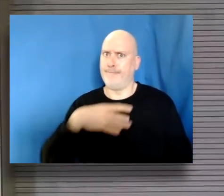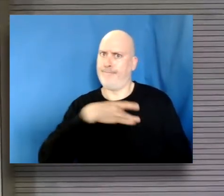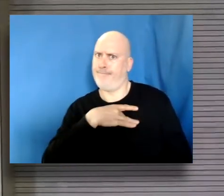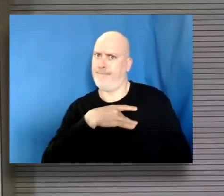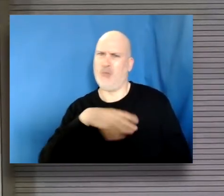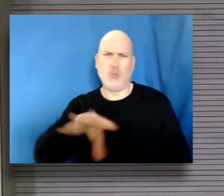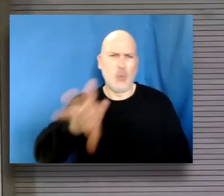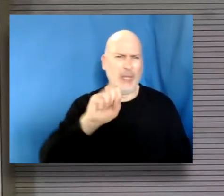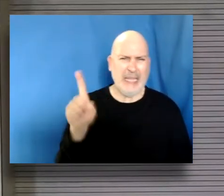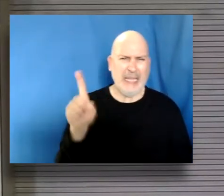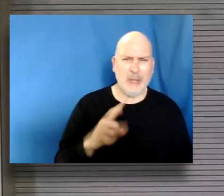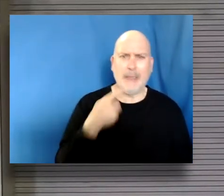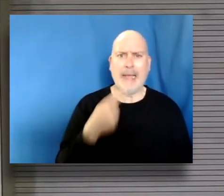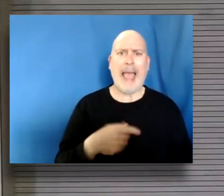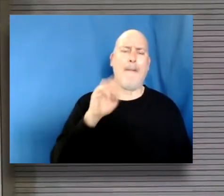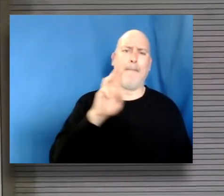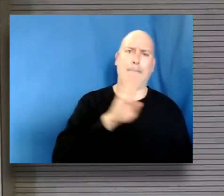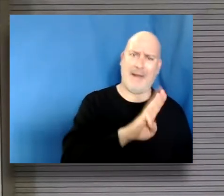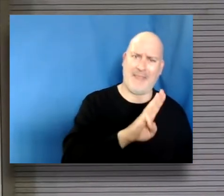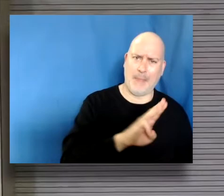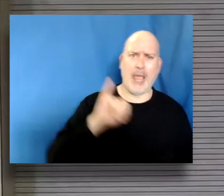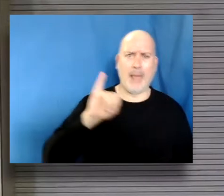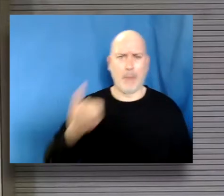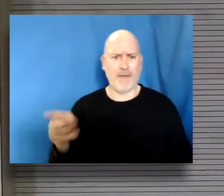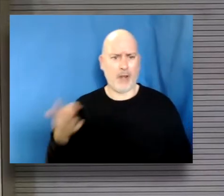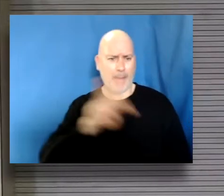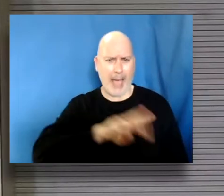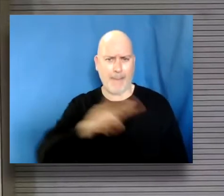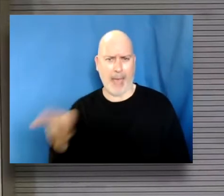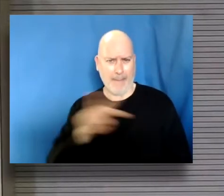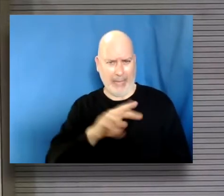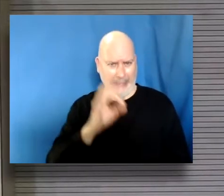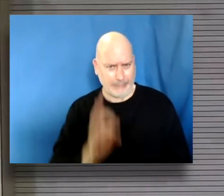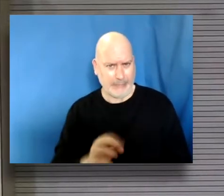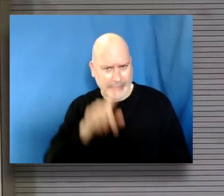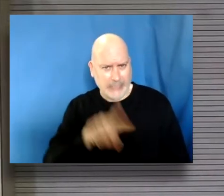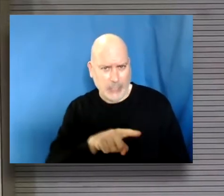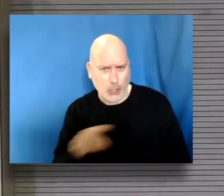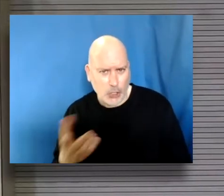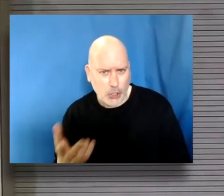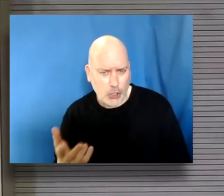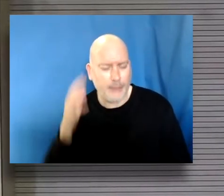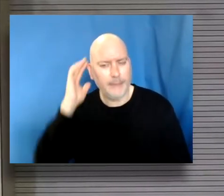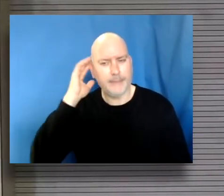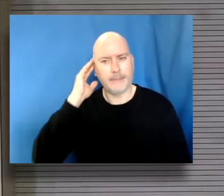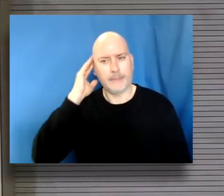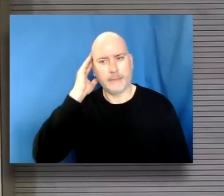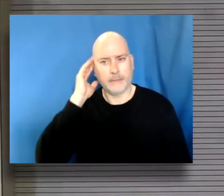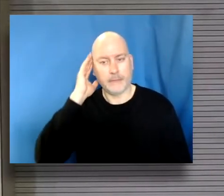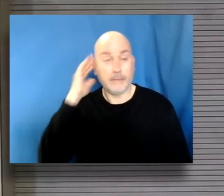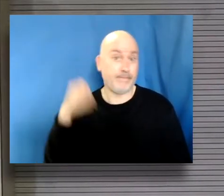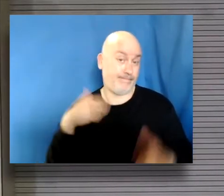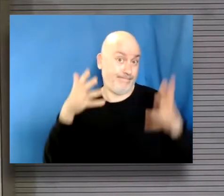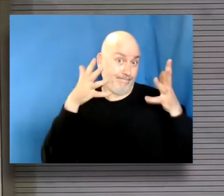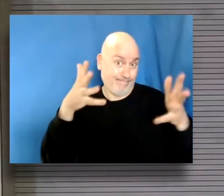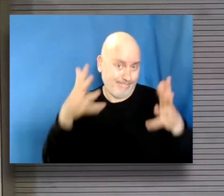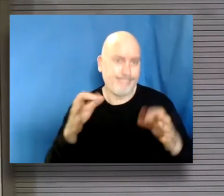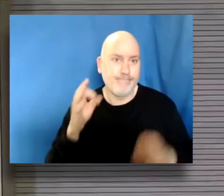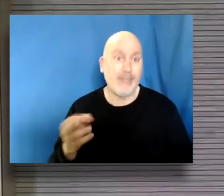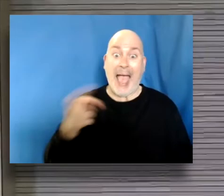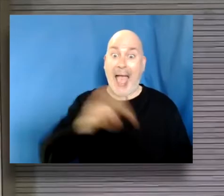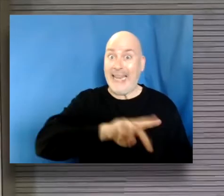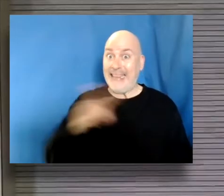del todo bien si se puede alternar el paracetamol y el ibuprofeno o no. En principio, lo que nosotros aconsejamos es no